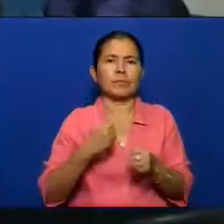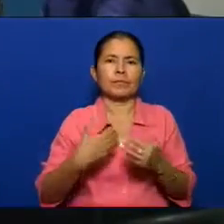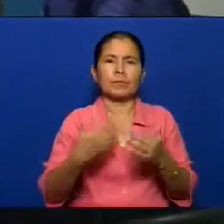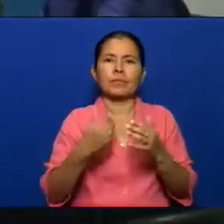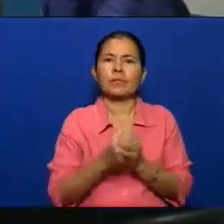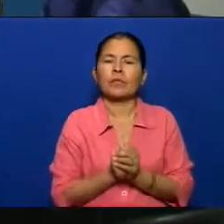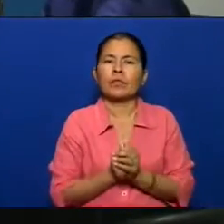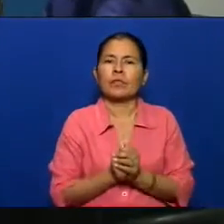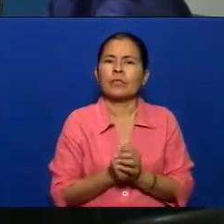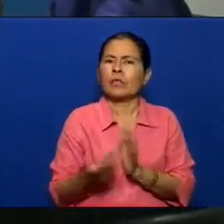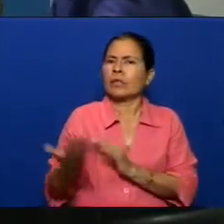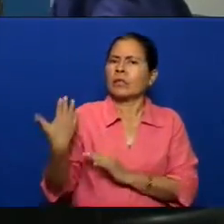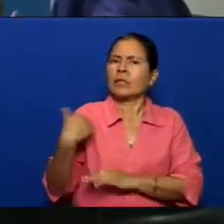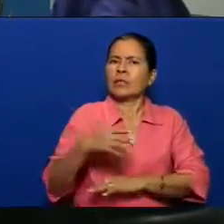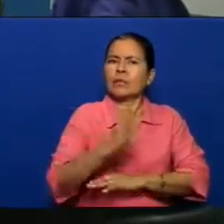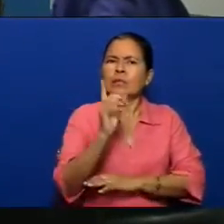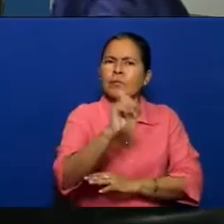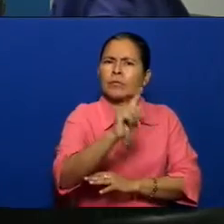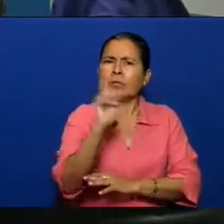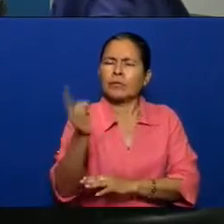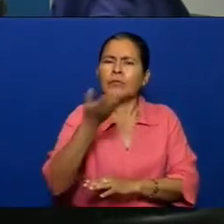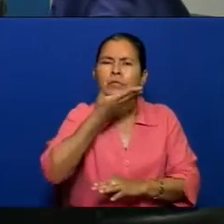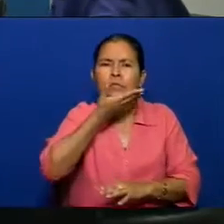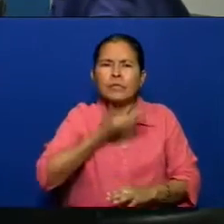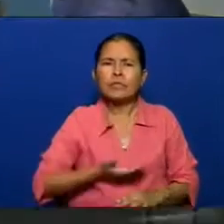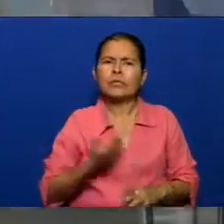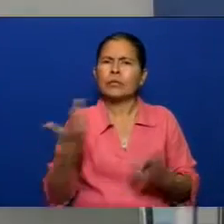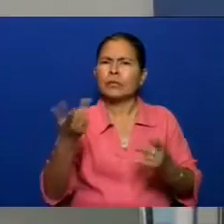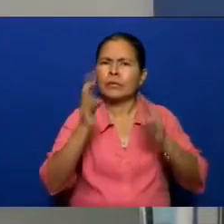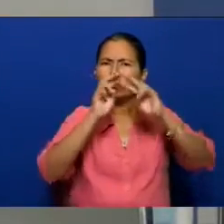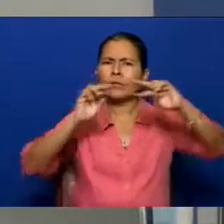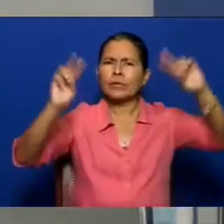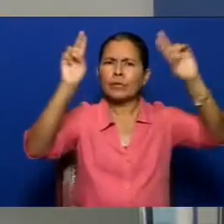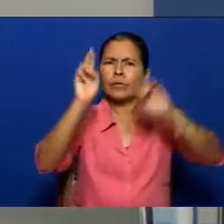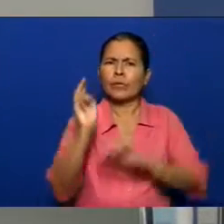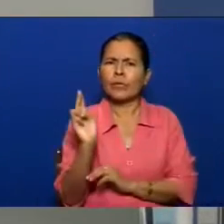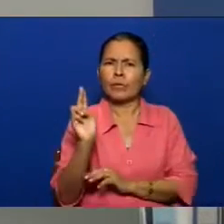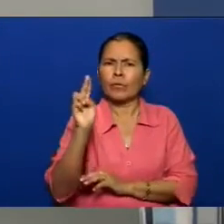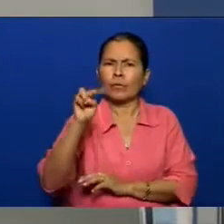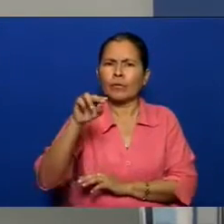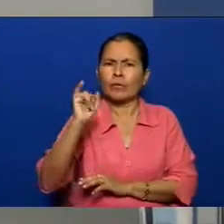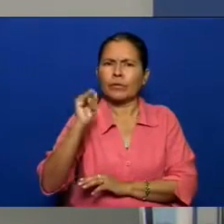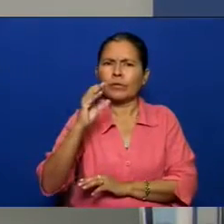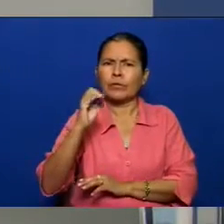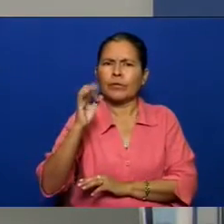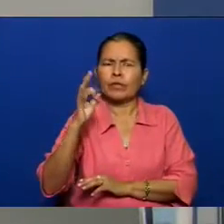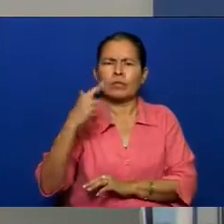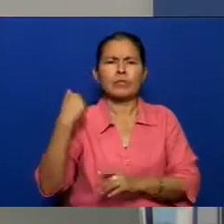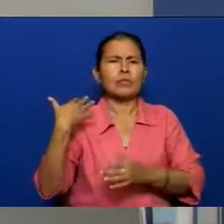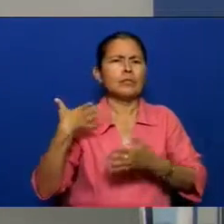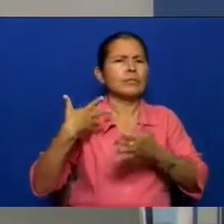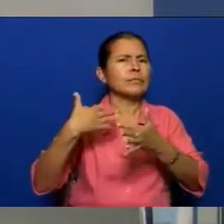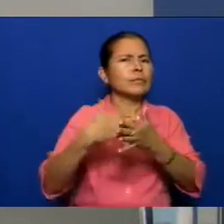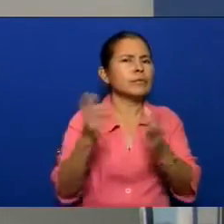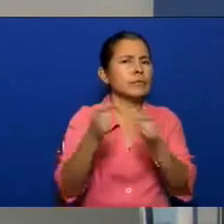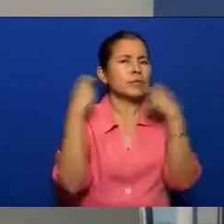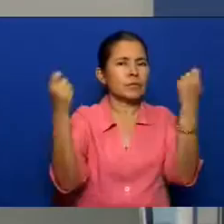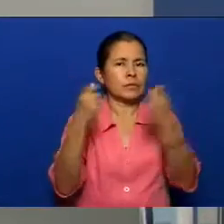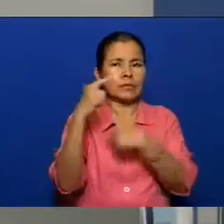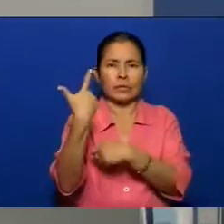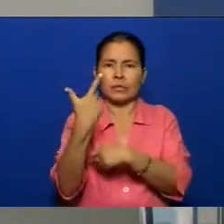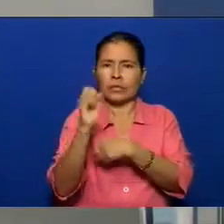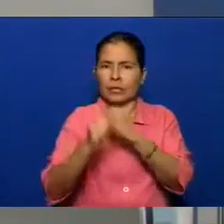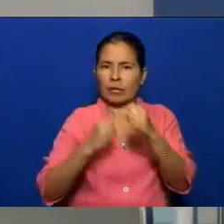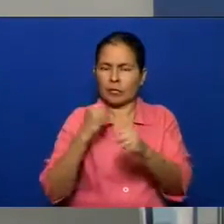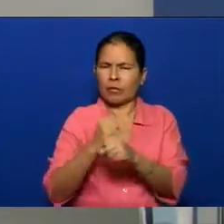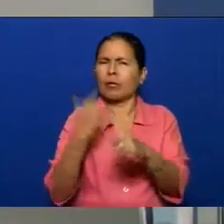El pasado 11 de diciembre, UNICEF festejó sus 7 décadas. Así es, 70 años. ¿Cuál